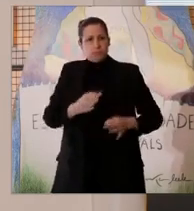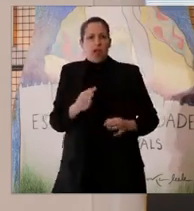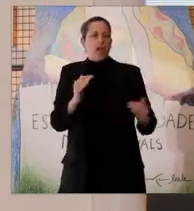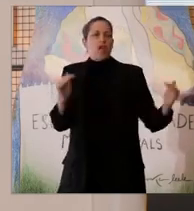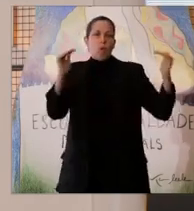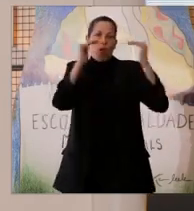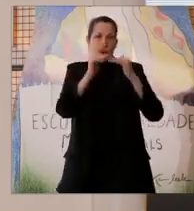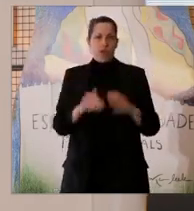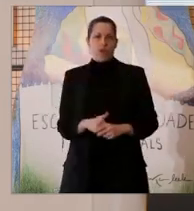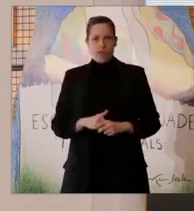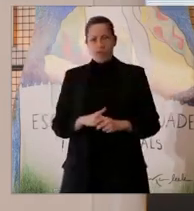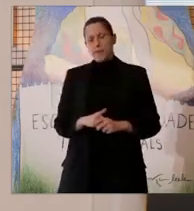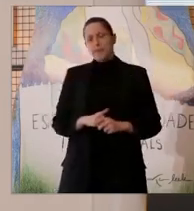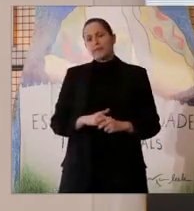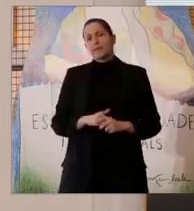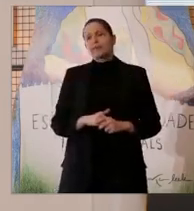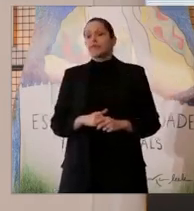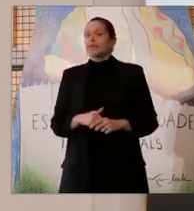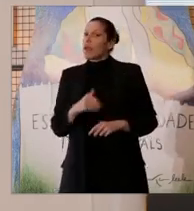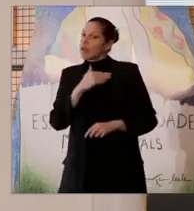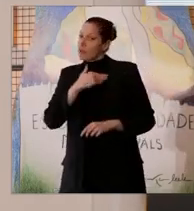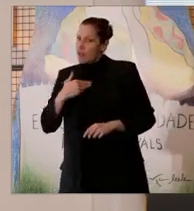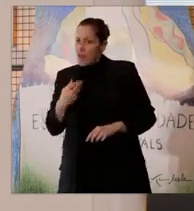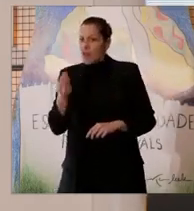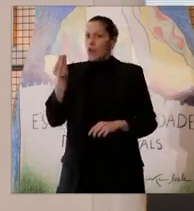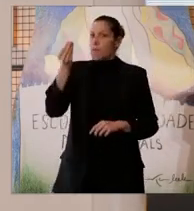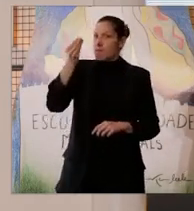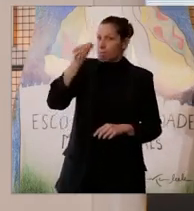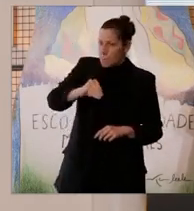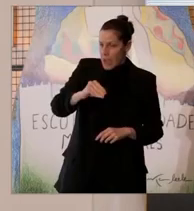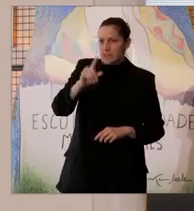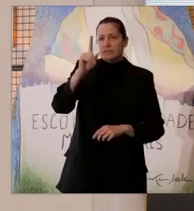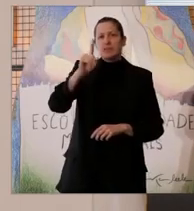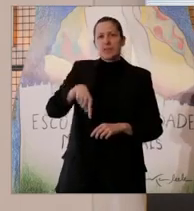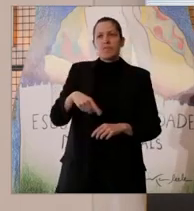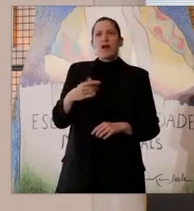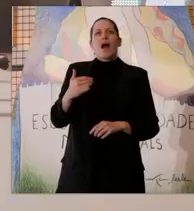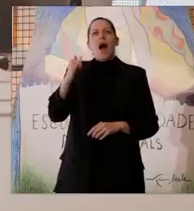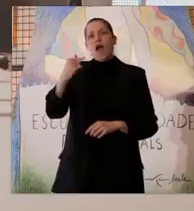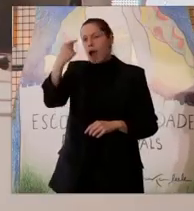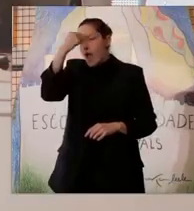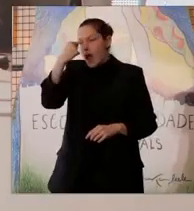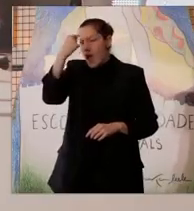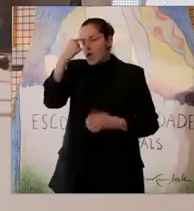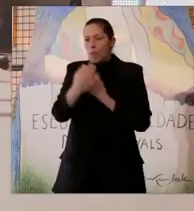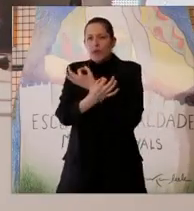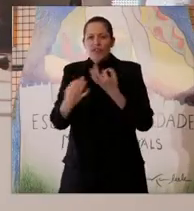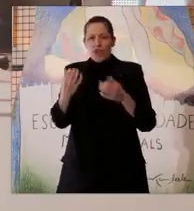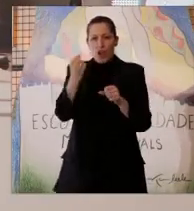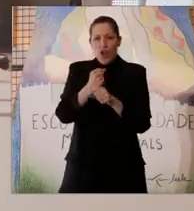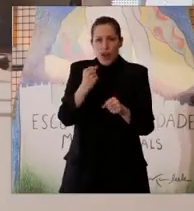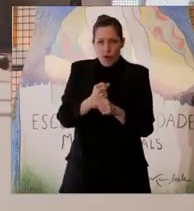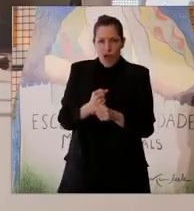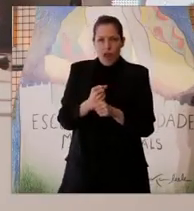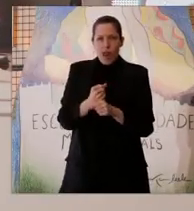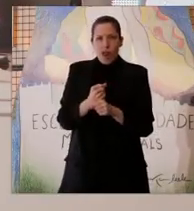quiero decir con el añadido de la obsesión por la perfección laboral la carga en la salud que